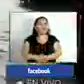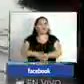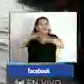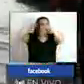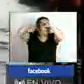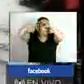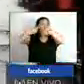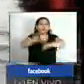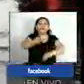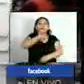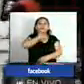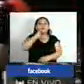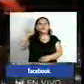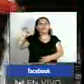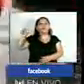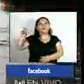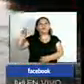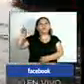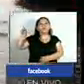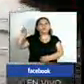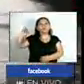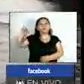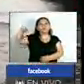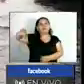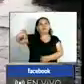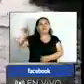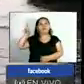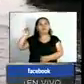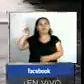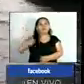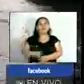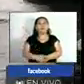imágenes de informe de Enrique López, Noticiero Hechos.